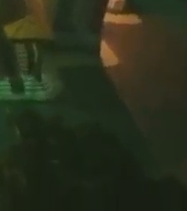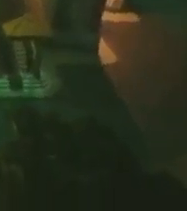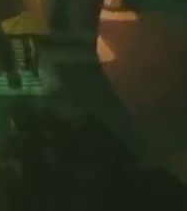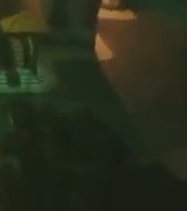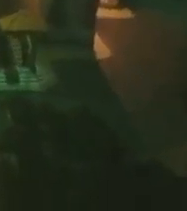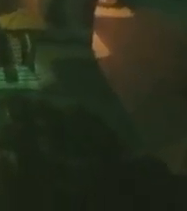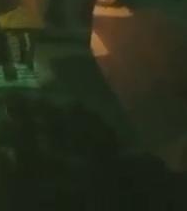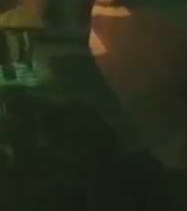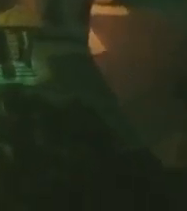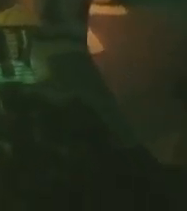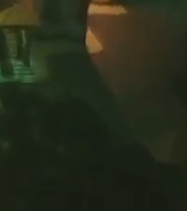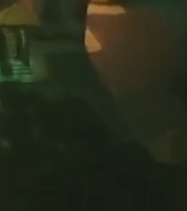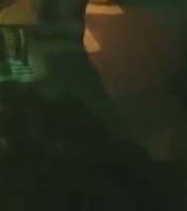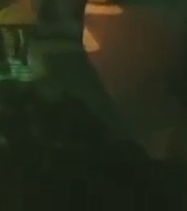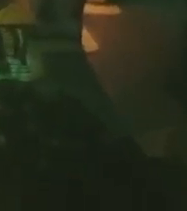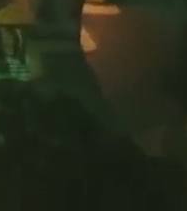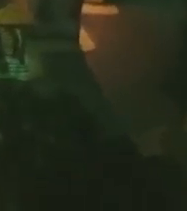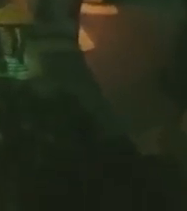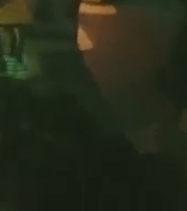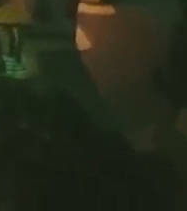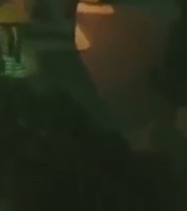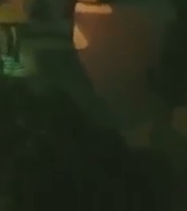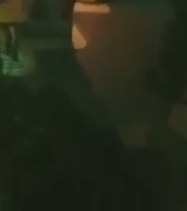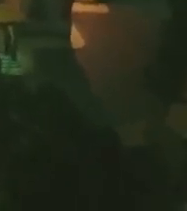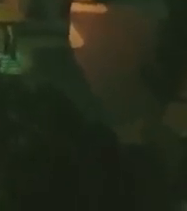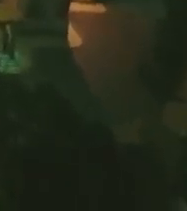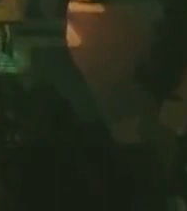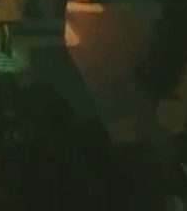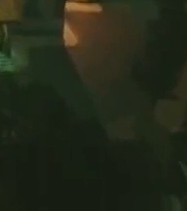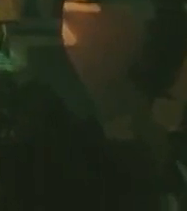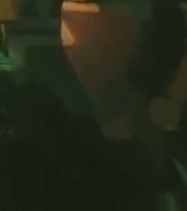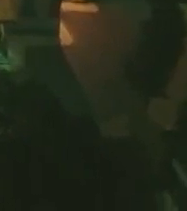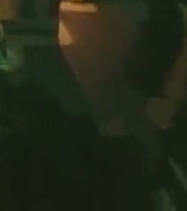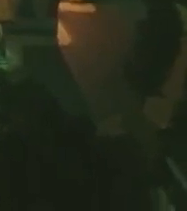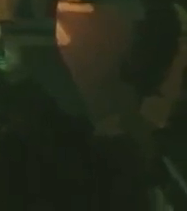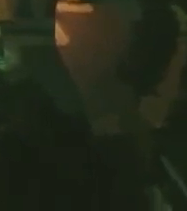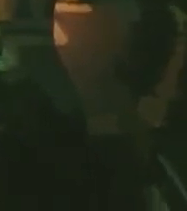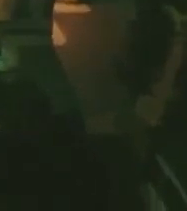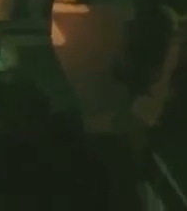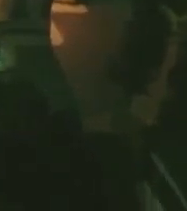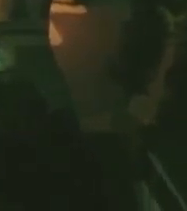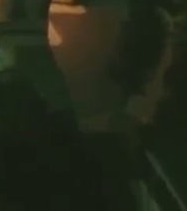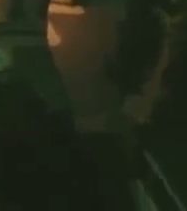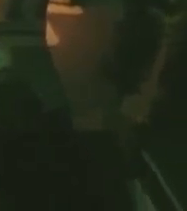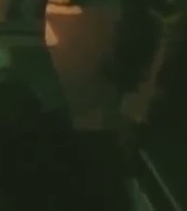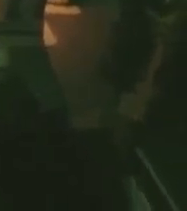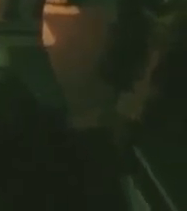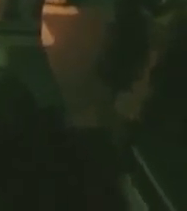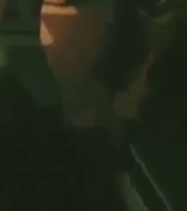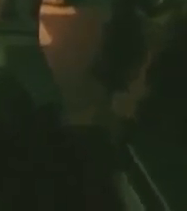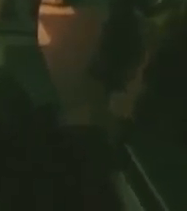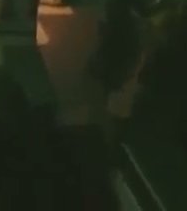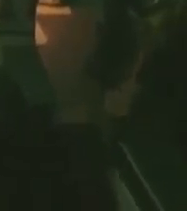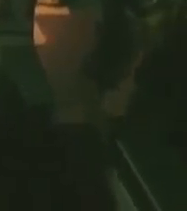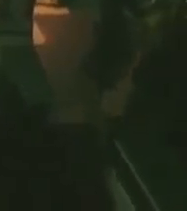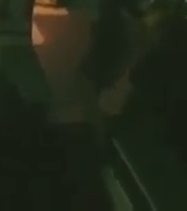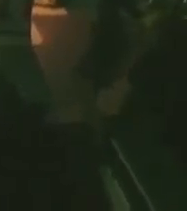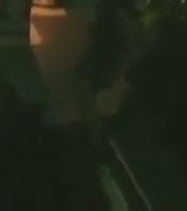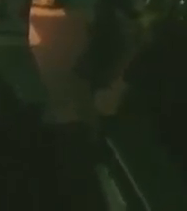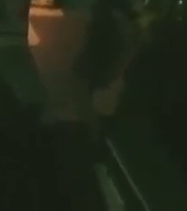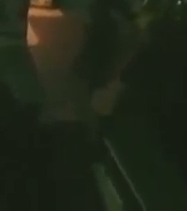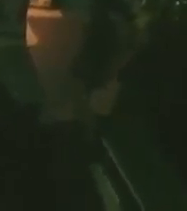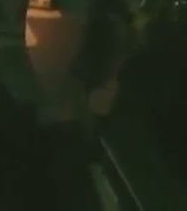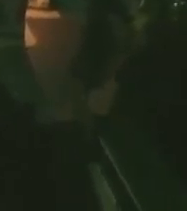Cabrizas Ruiz, y copresidente de la Comisión Intergubernamental del Convenio Integral de Cooperación Cuba-Venezuela. Ha dado